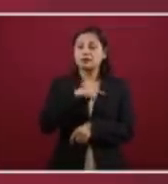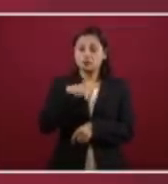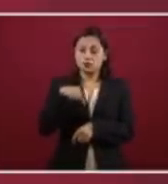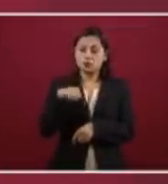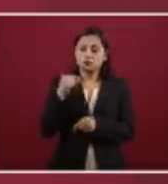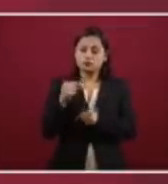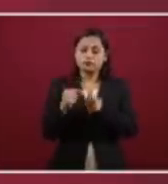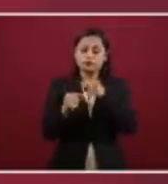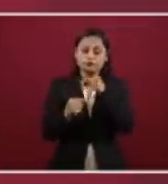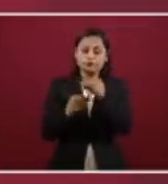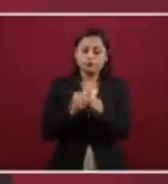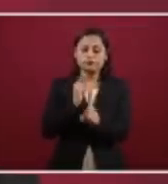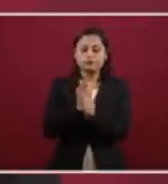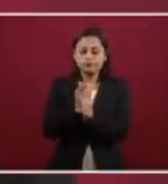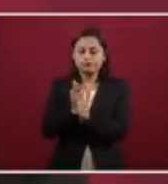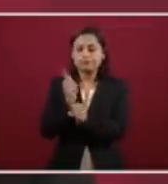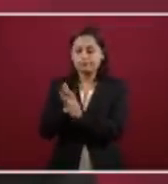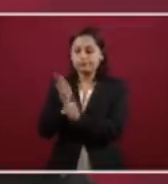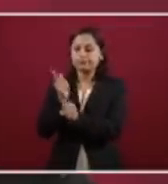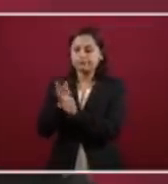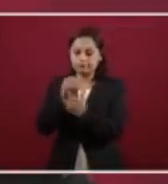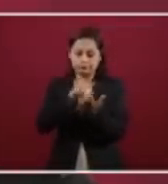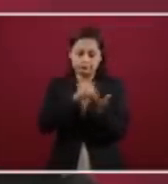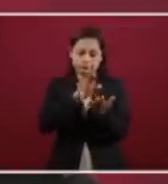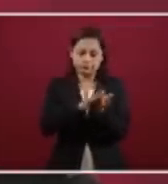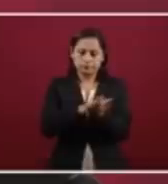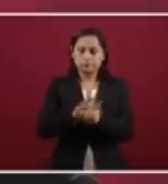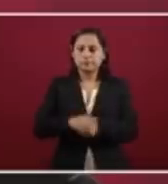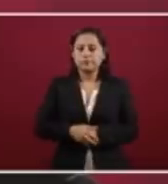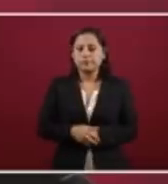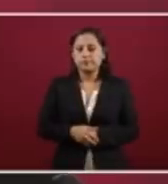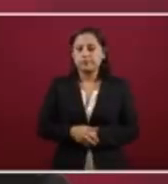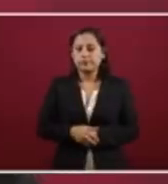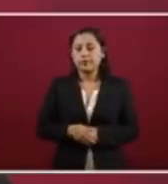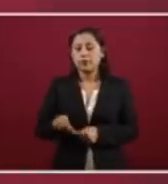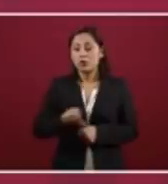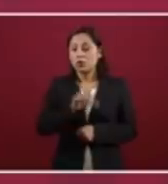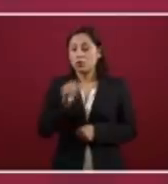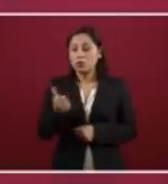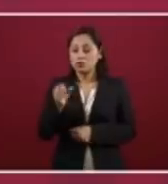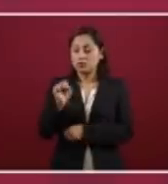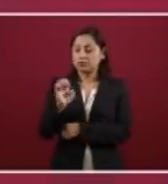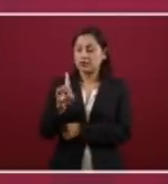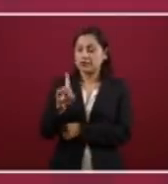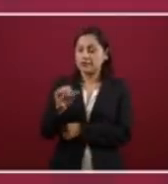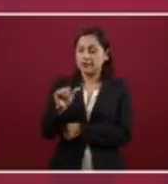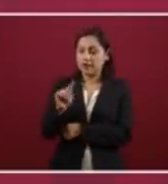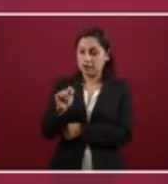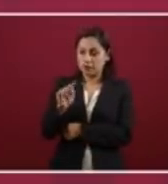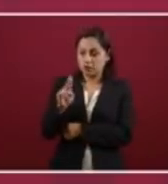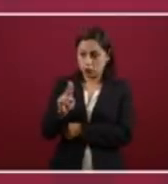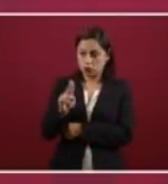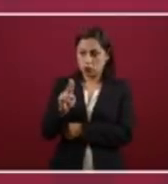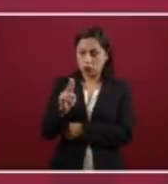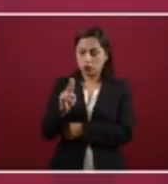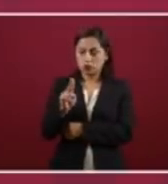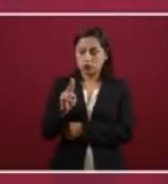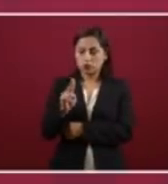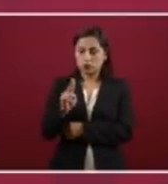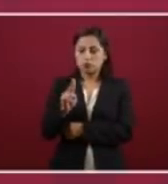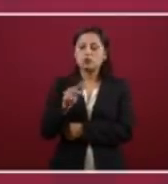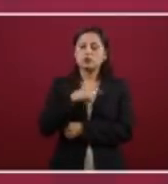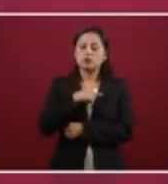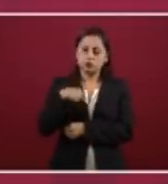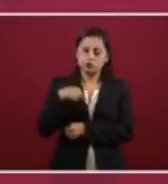trabajando en campo. En relación al tema de la Secretaría de la SEDATU, nosotros lo hemos comentado,